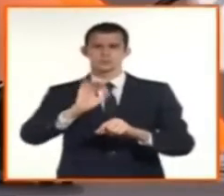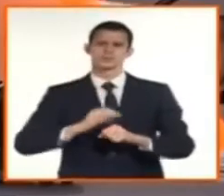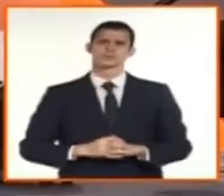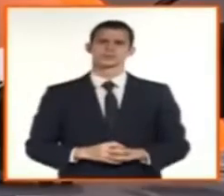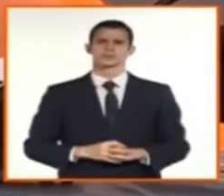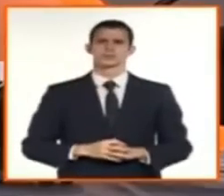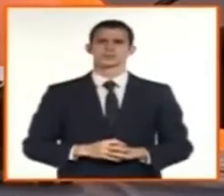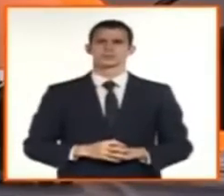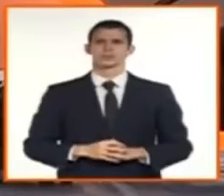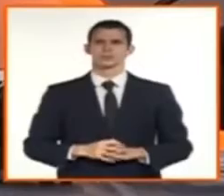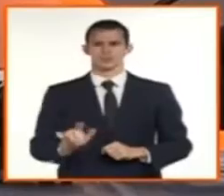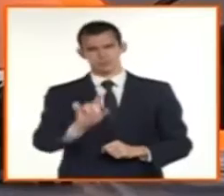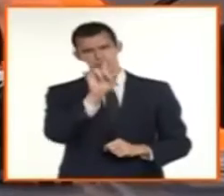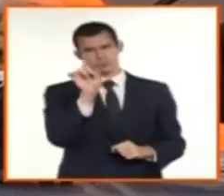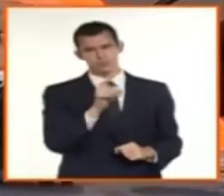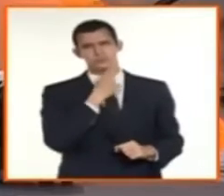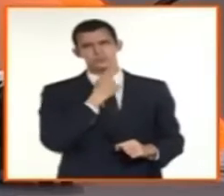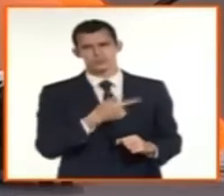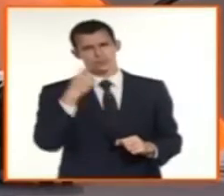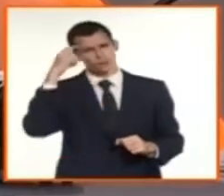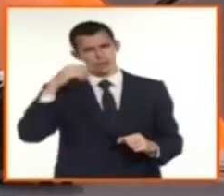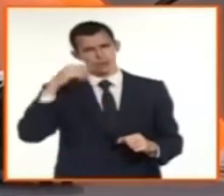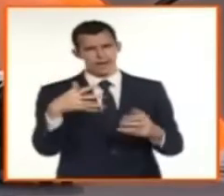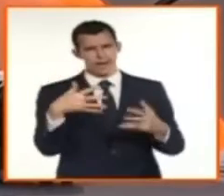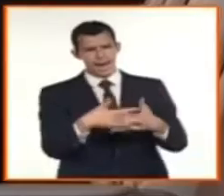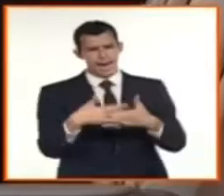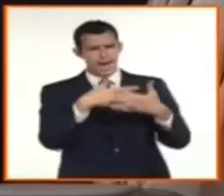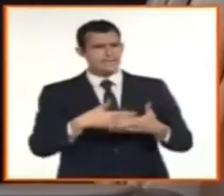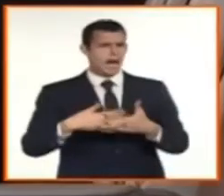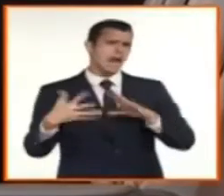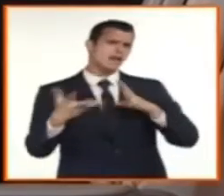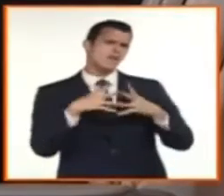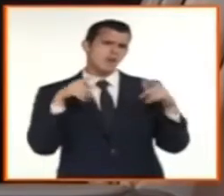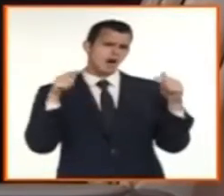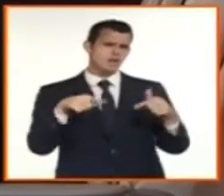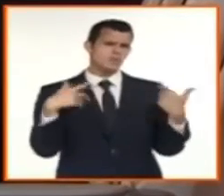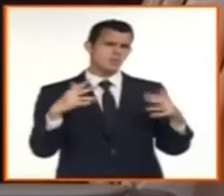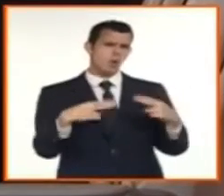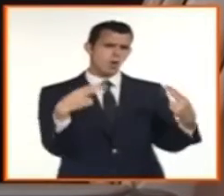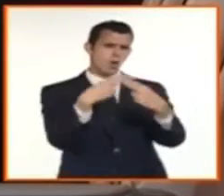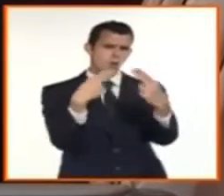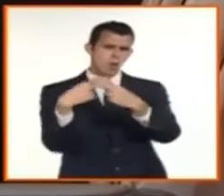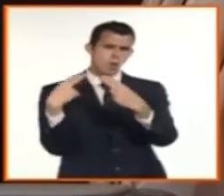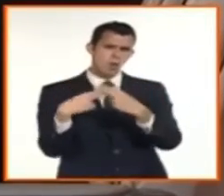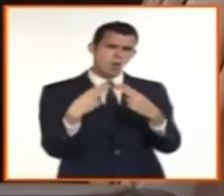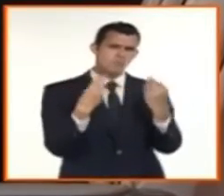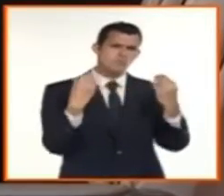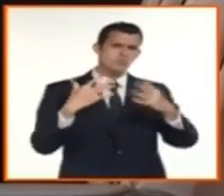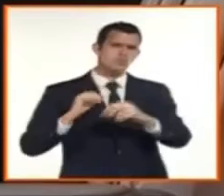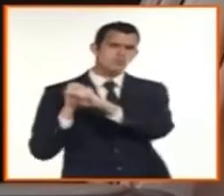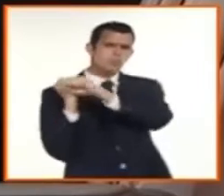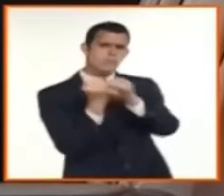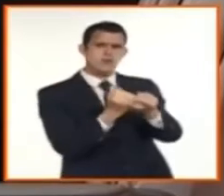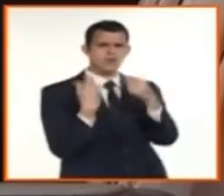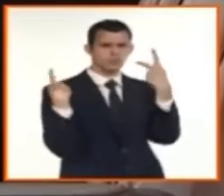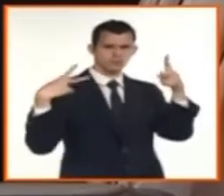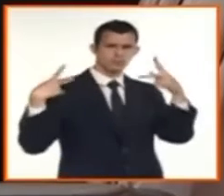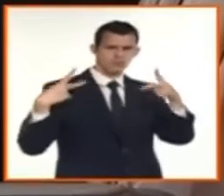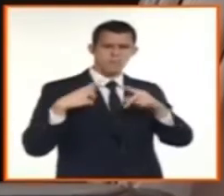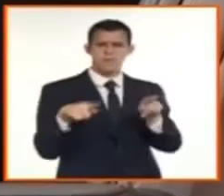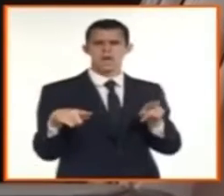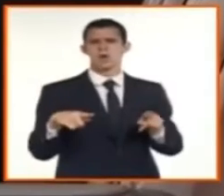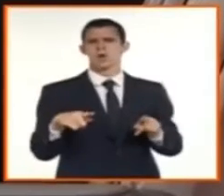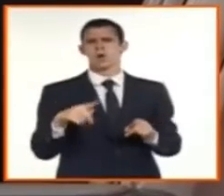estadounidense que llegarán a un momento de acuerdo y después se rompieron esa esas conversaciones y